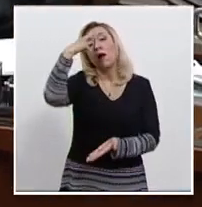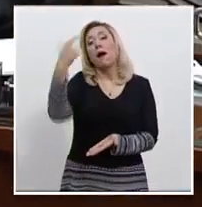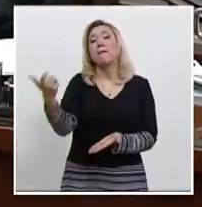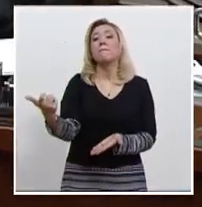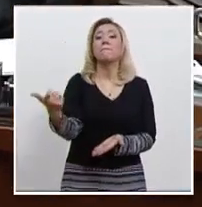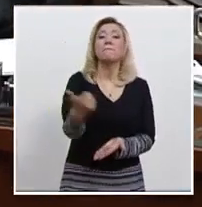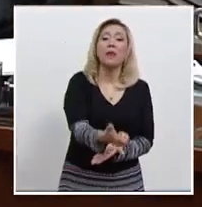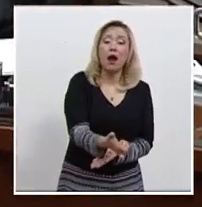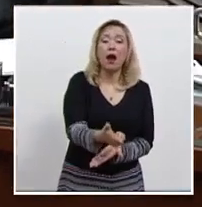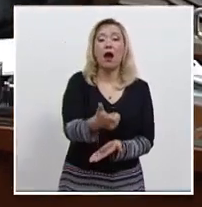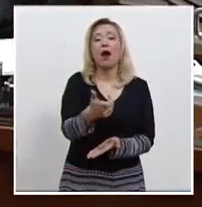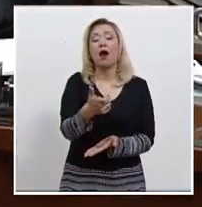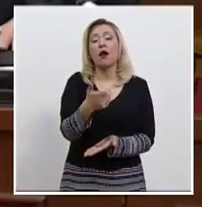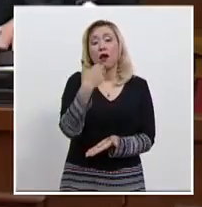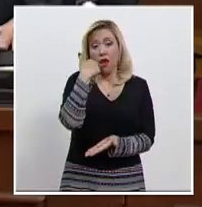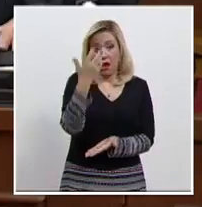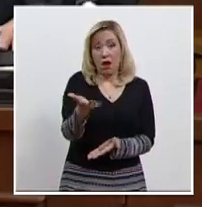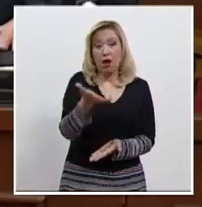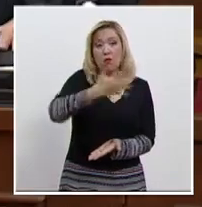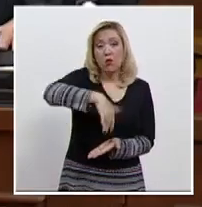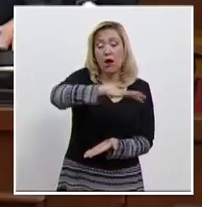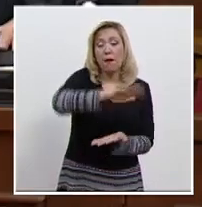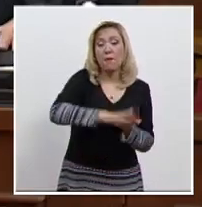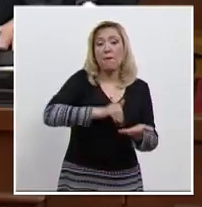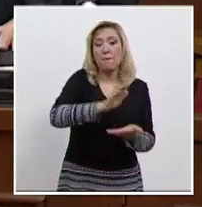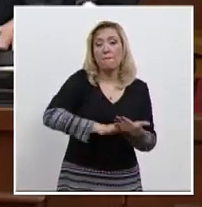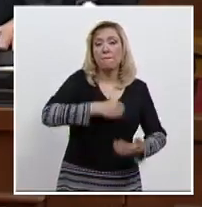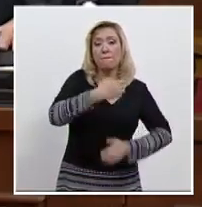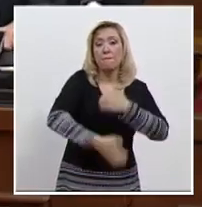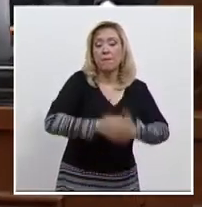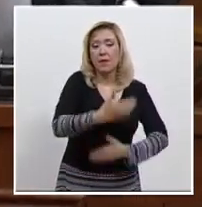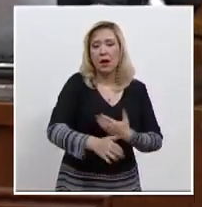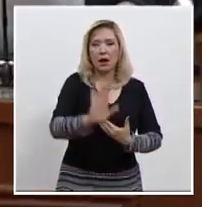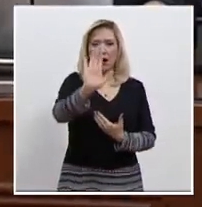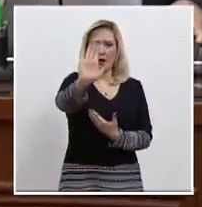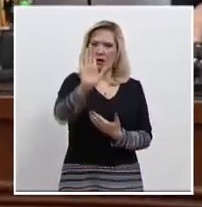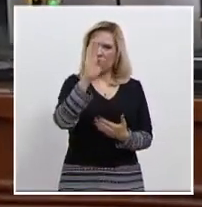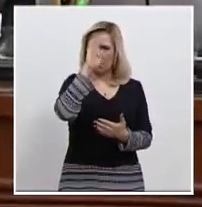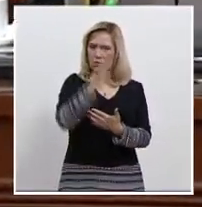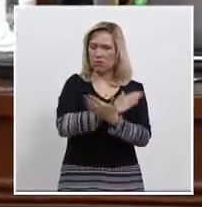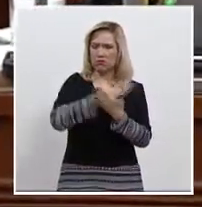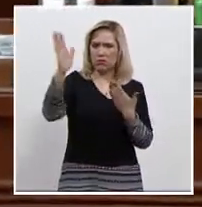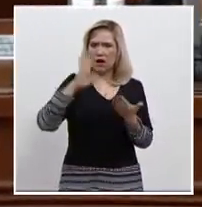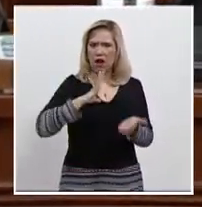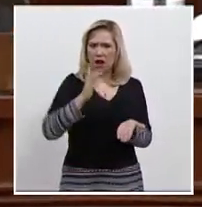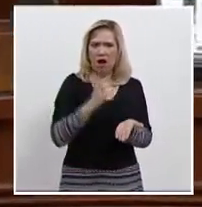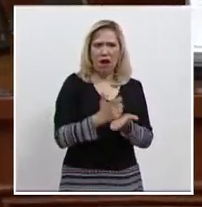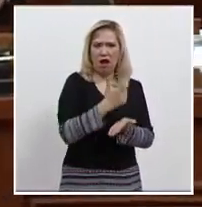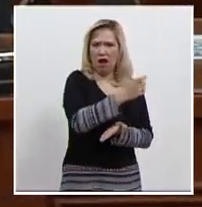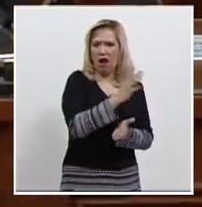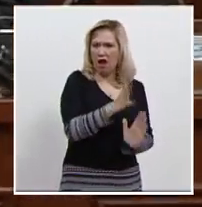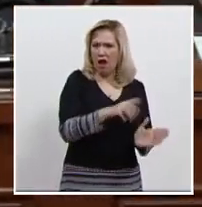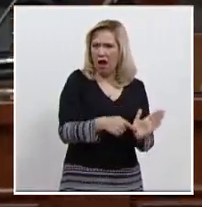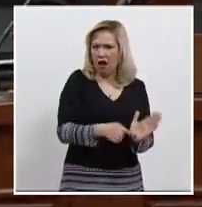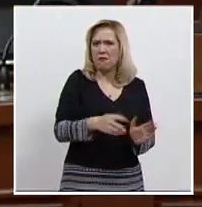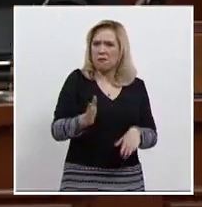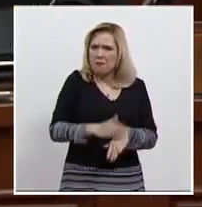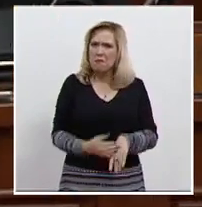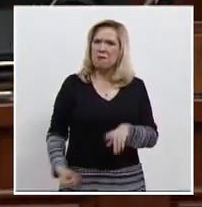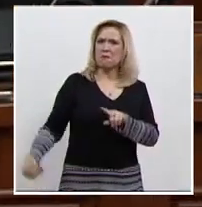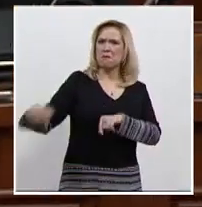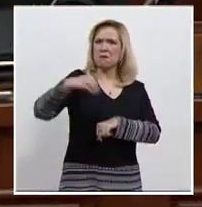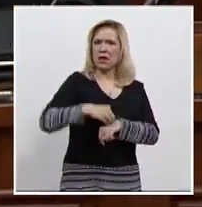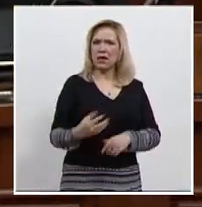la búsqueda de documentos, en este caso por vulnerar el principio de proporcionalidad tributaria, y también invalidó los